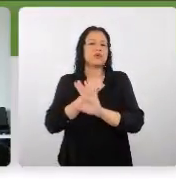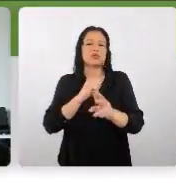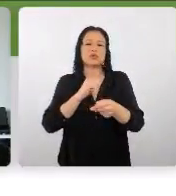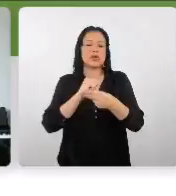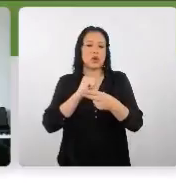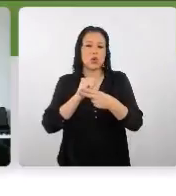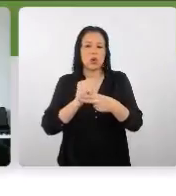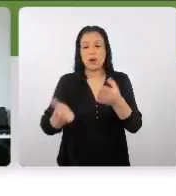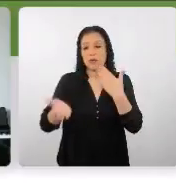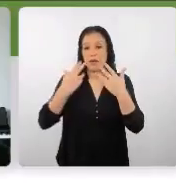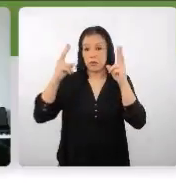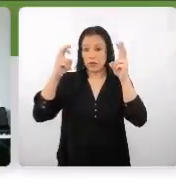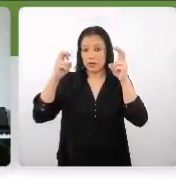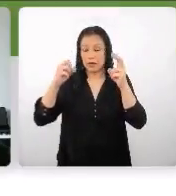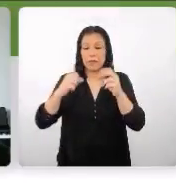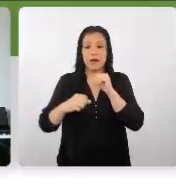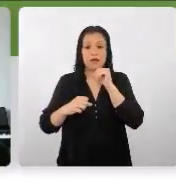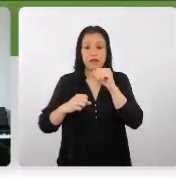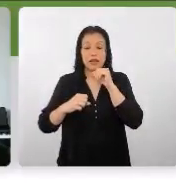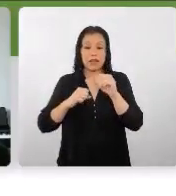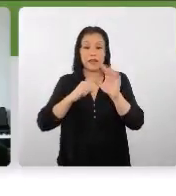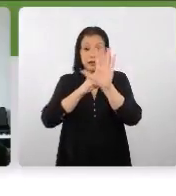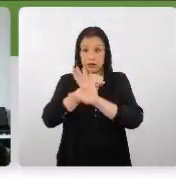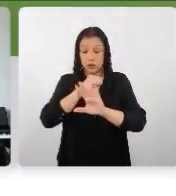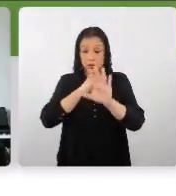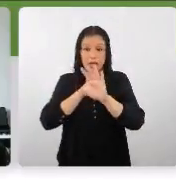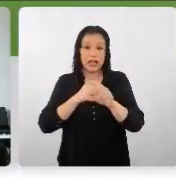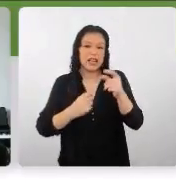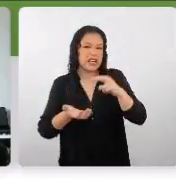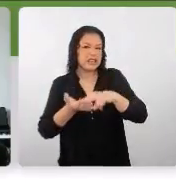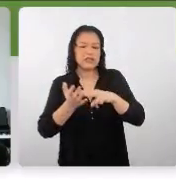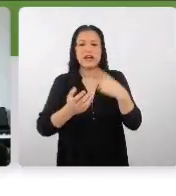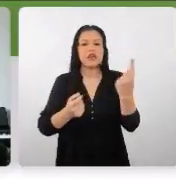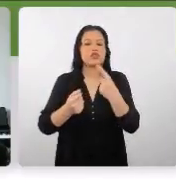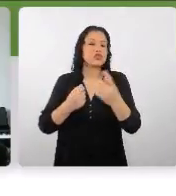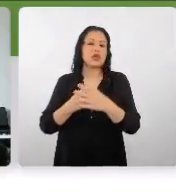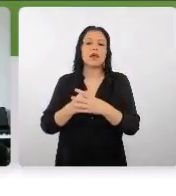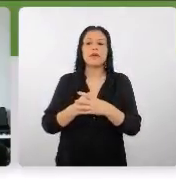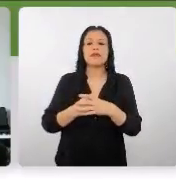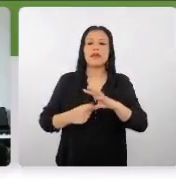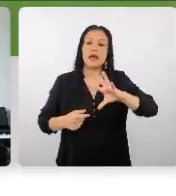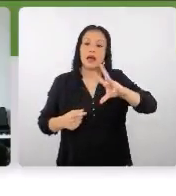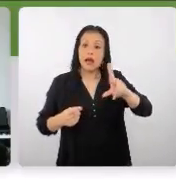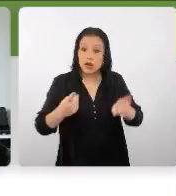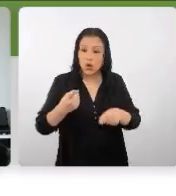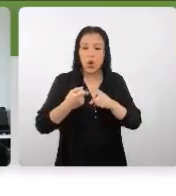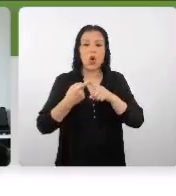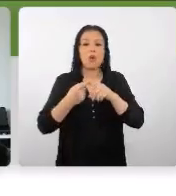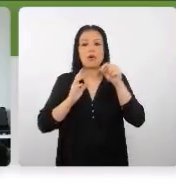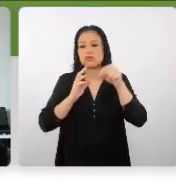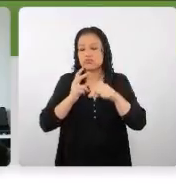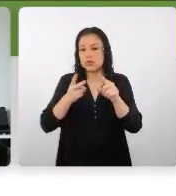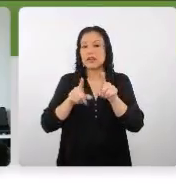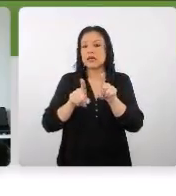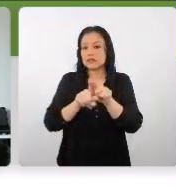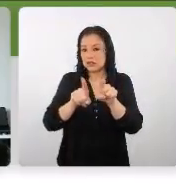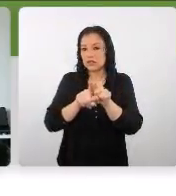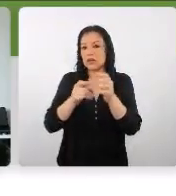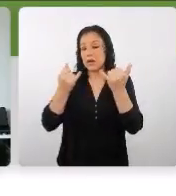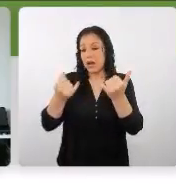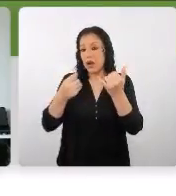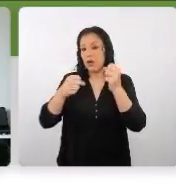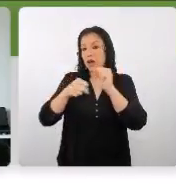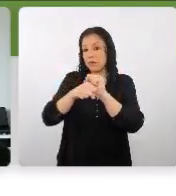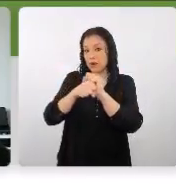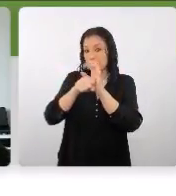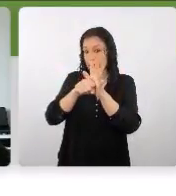menciona el tema de inseguridad, hay que tener en consideración que no solo se refiere a robos o asaltos, sino también ahora en el contexto de